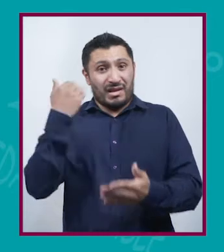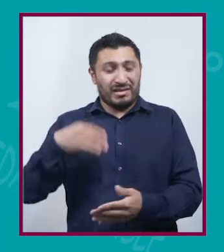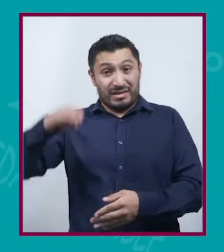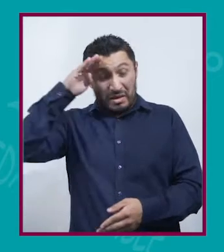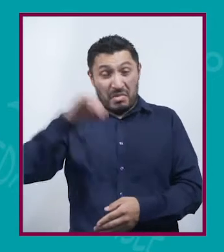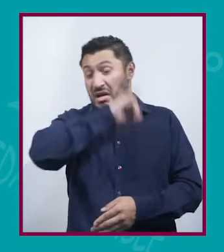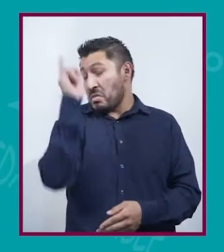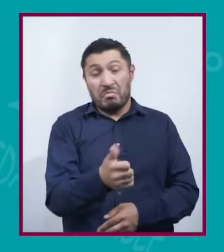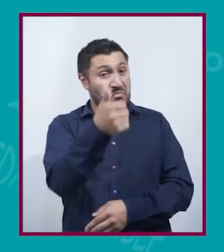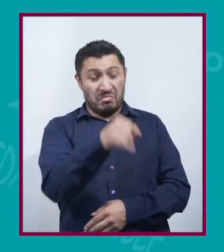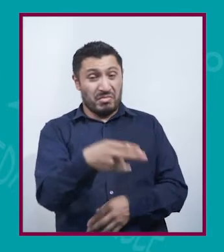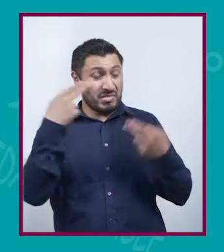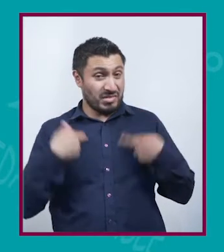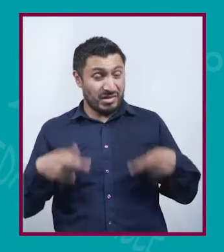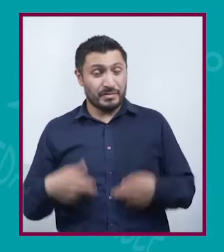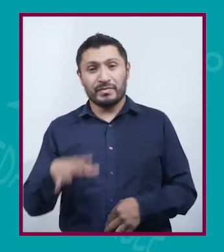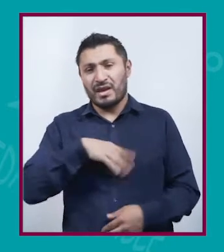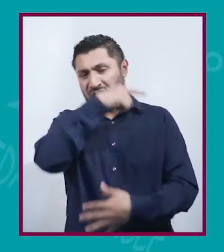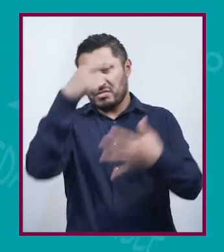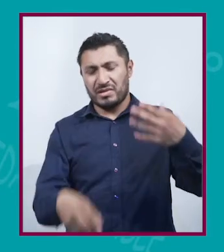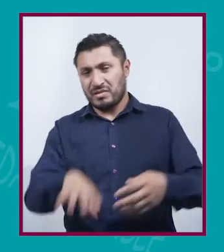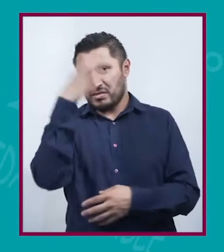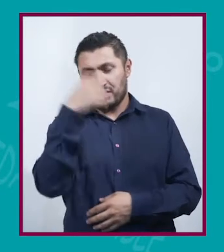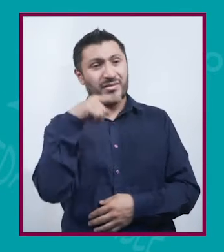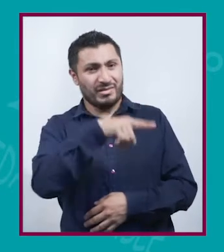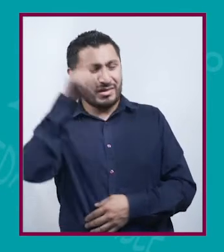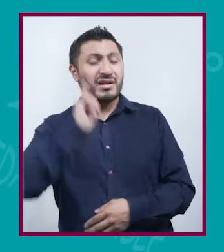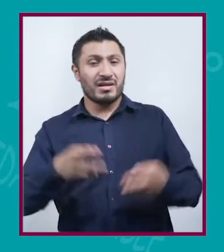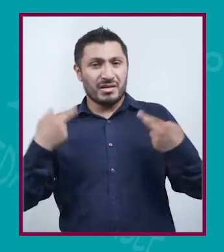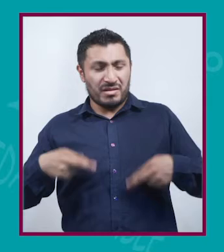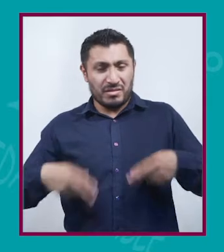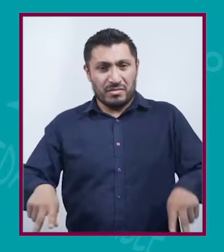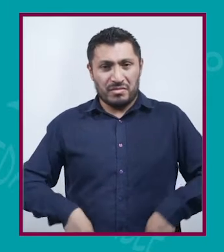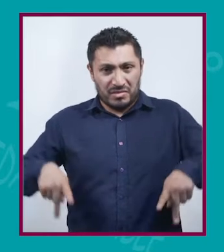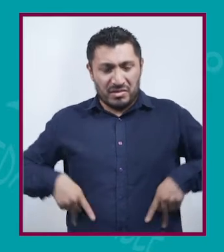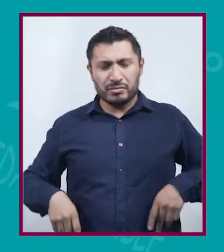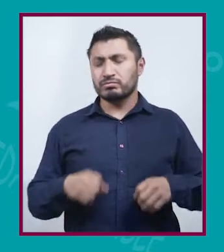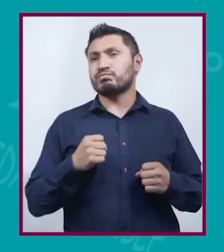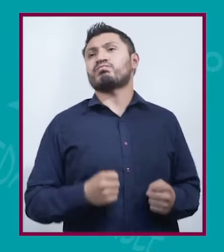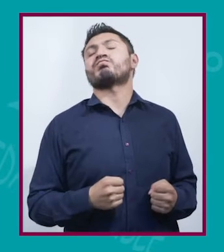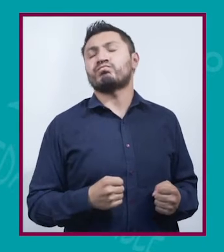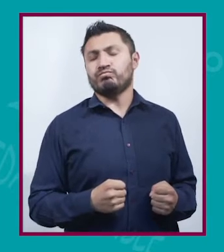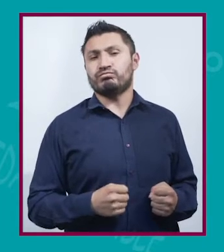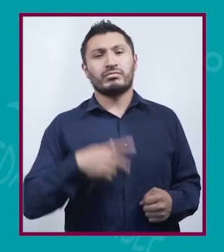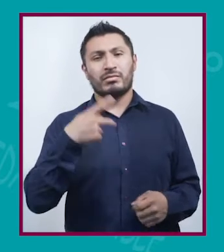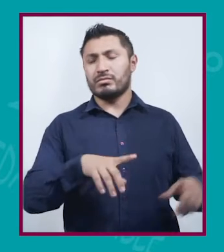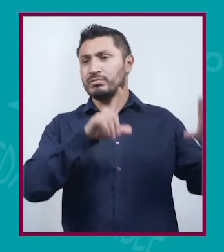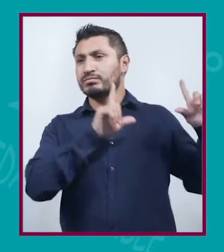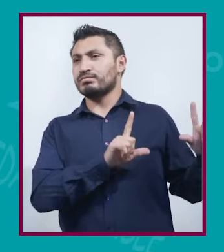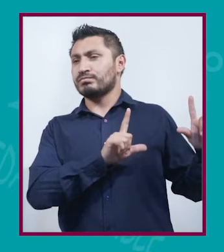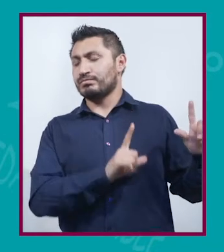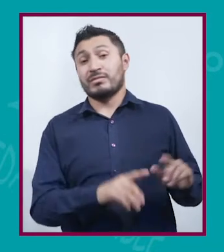época. Existen varias fotografías donde ella viste con pantalón, ya sea posando con seguridad junto a uno de sus